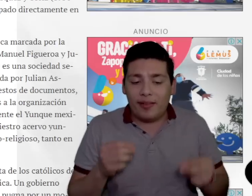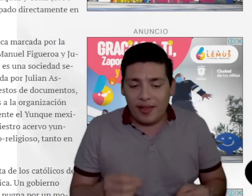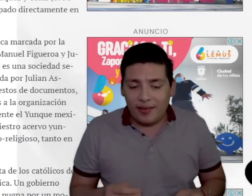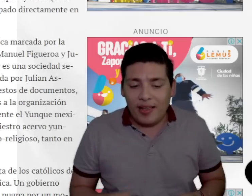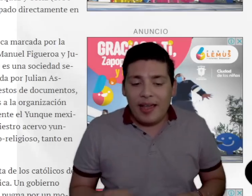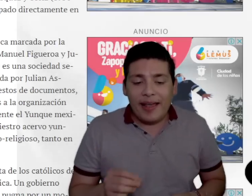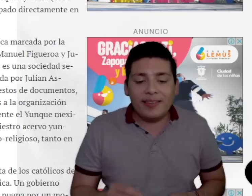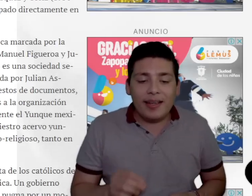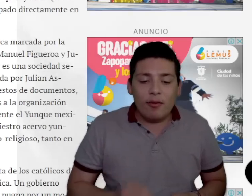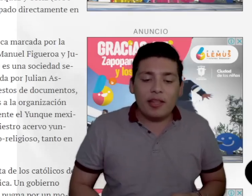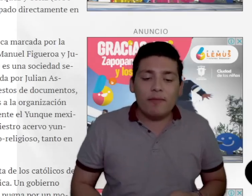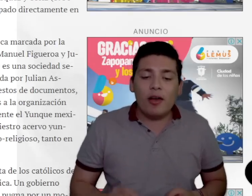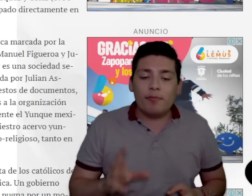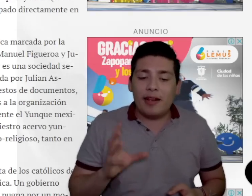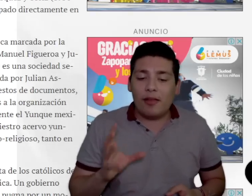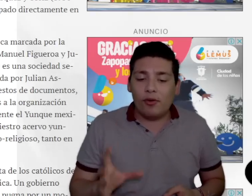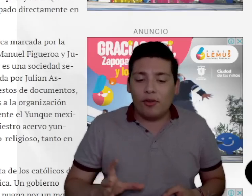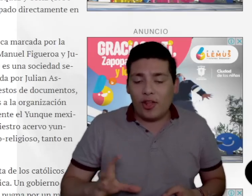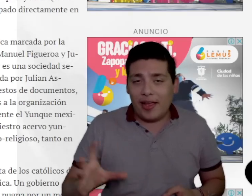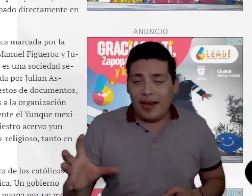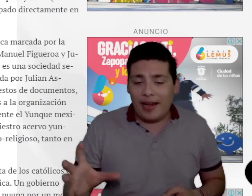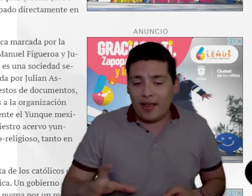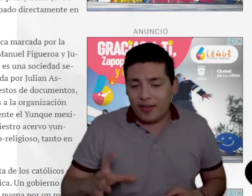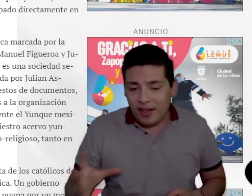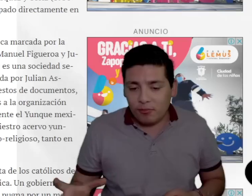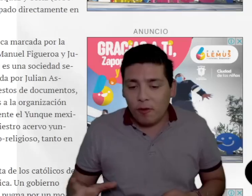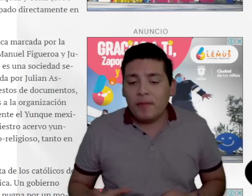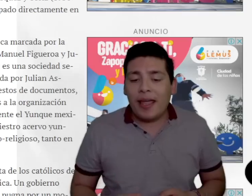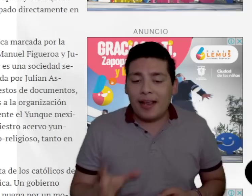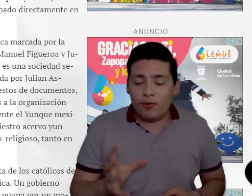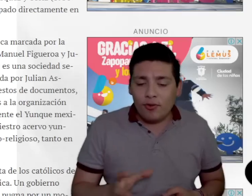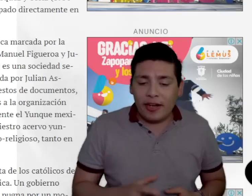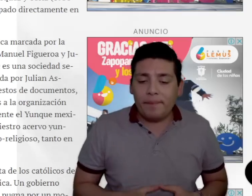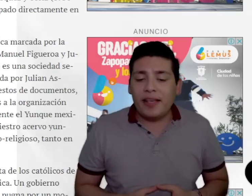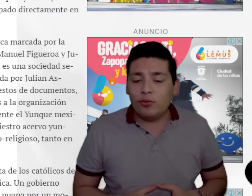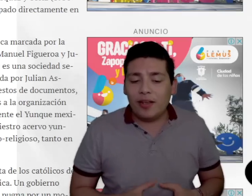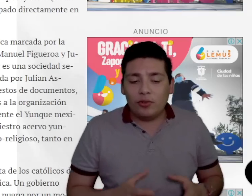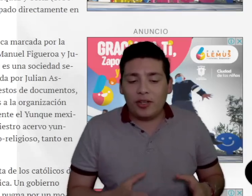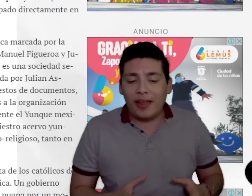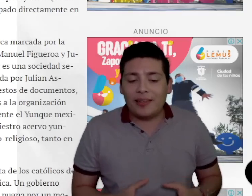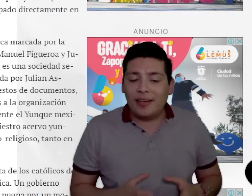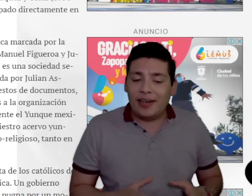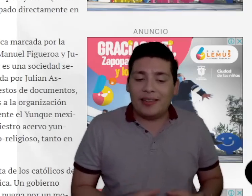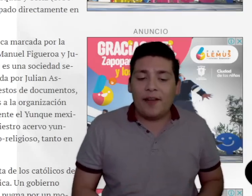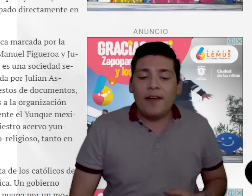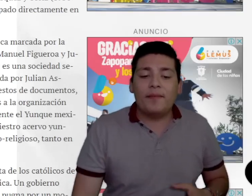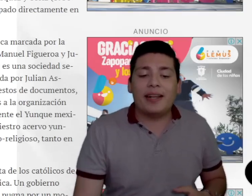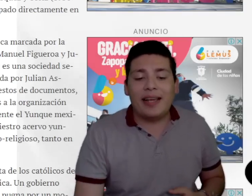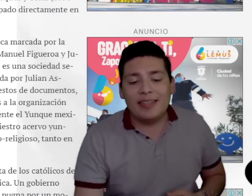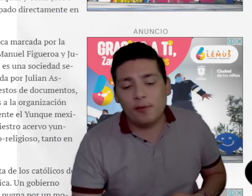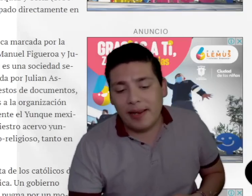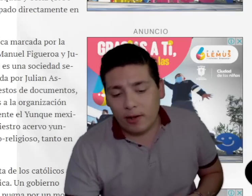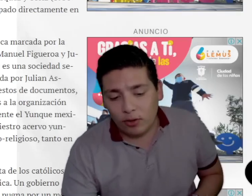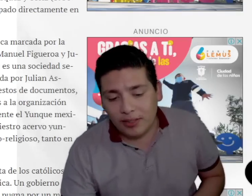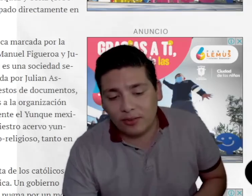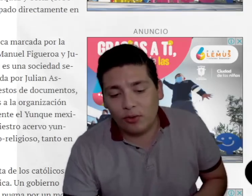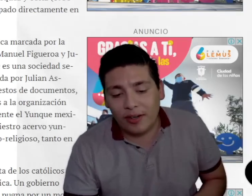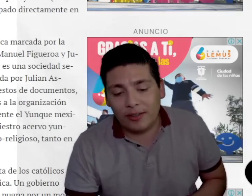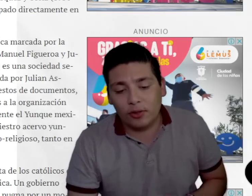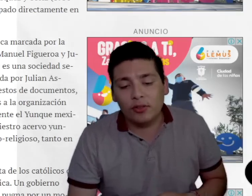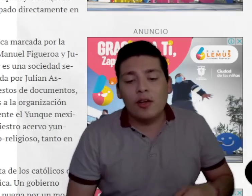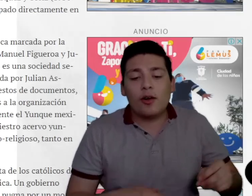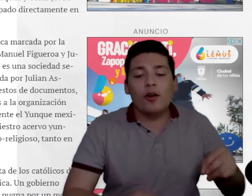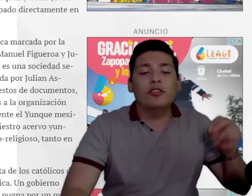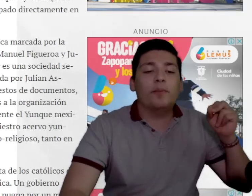Julio Bertiz. Este último, admirador del nazismo, el Yunque es una sociedad secreta de raíces belicosas